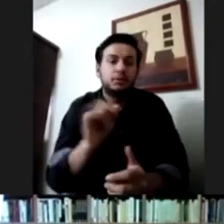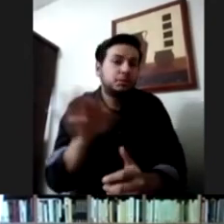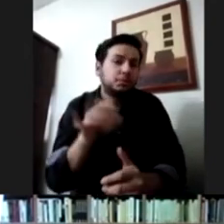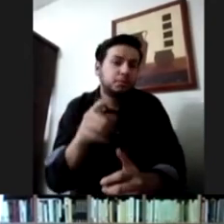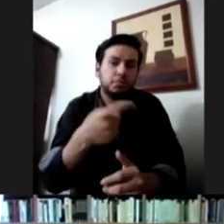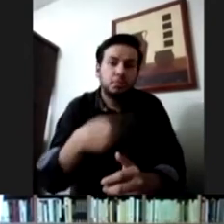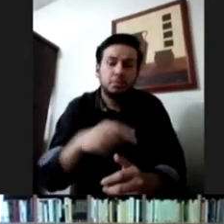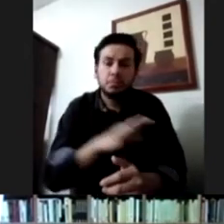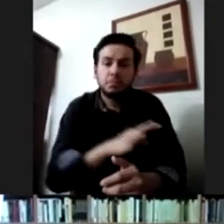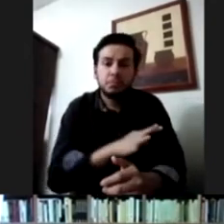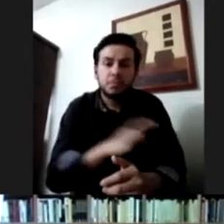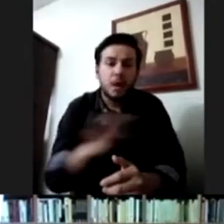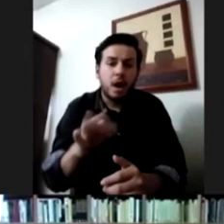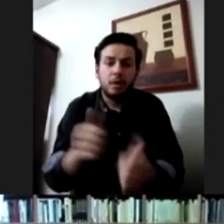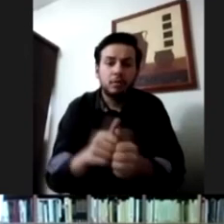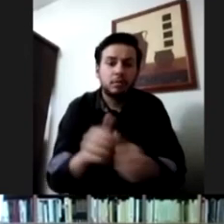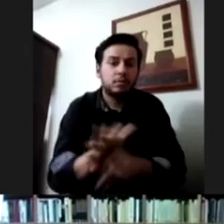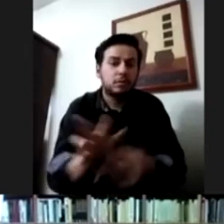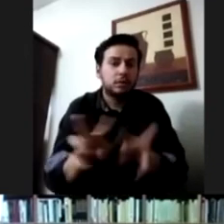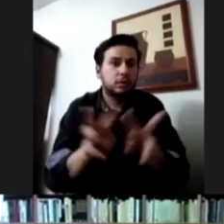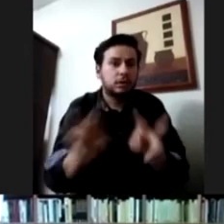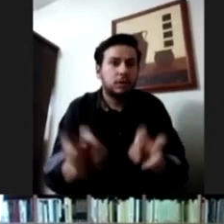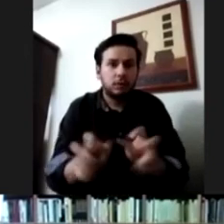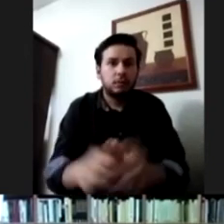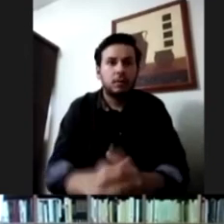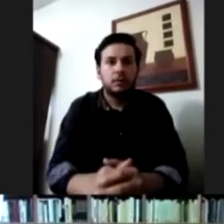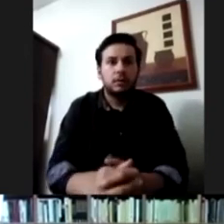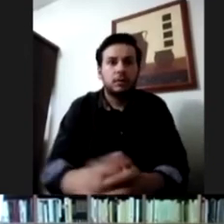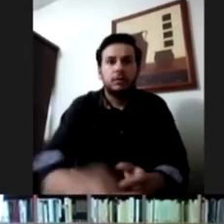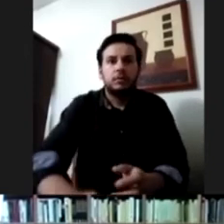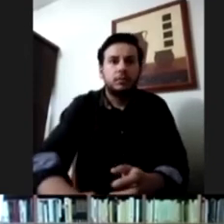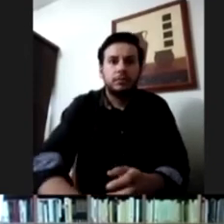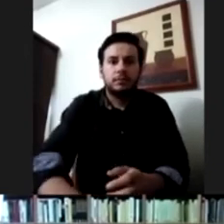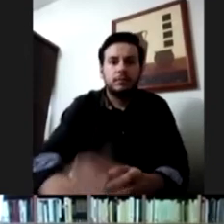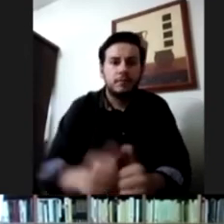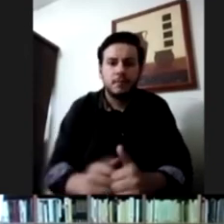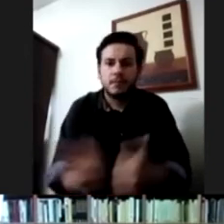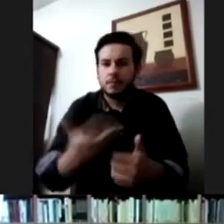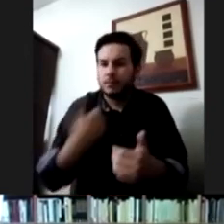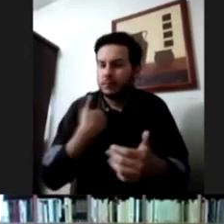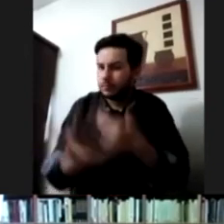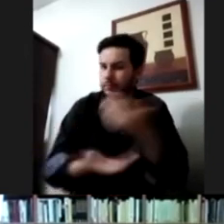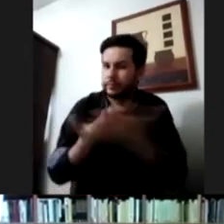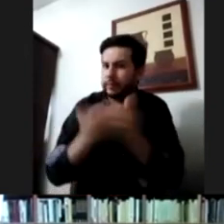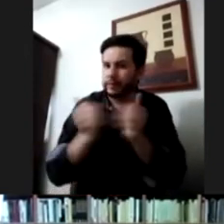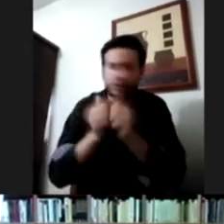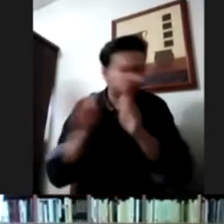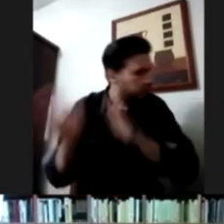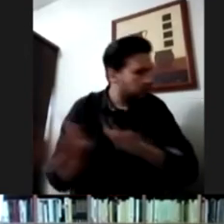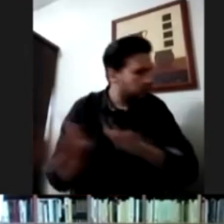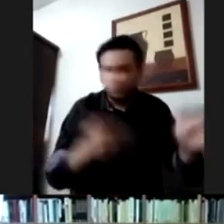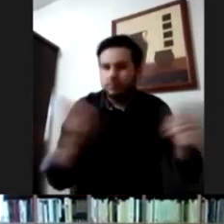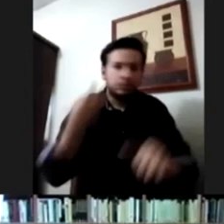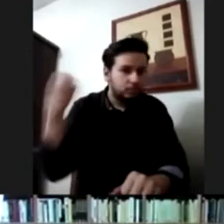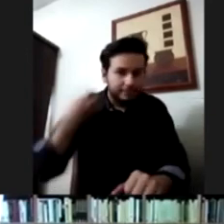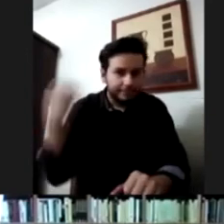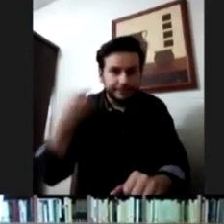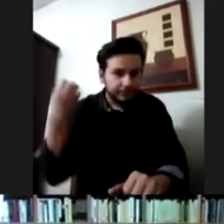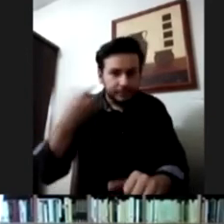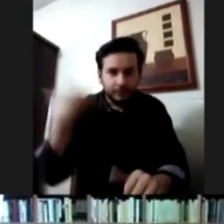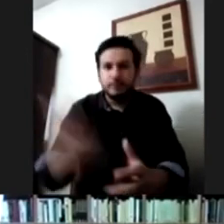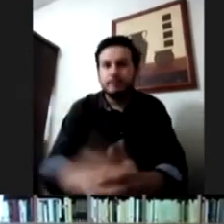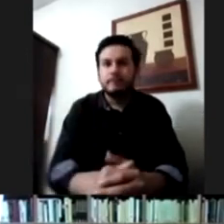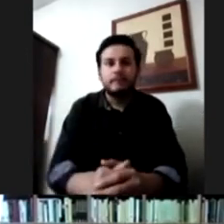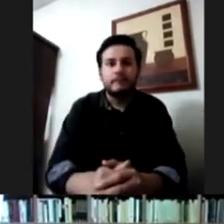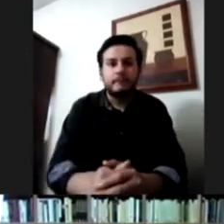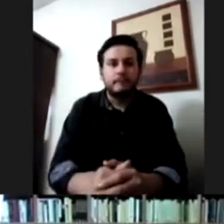entrémosle precisamente al tema a partir de lo que nos planteas y le damos paso pues a los panelistas. Yo creo que es